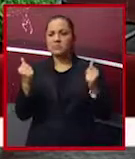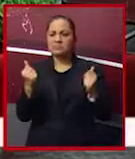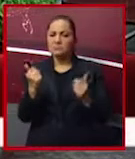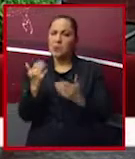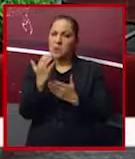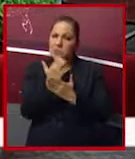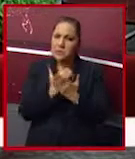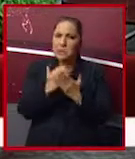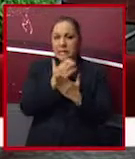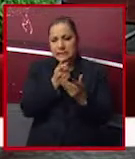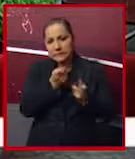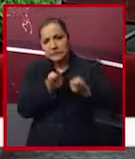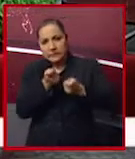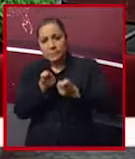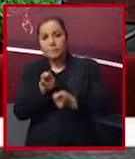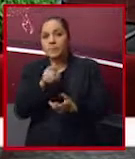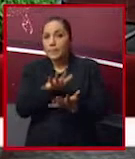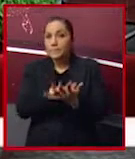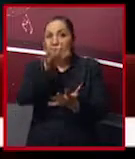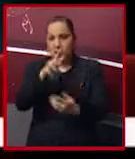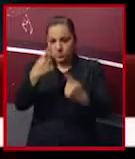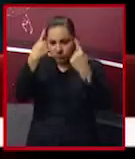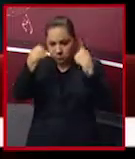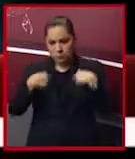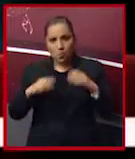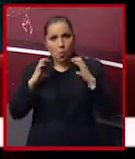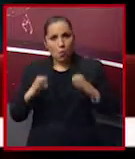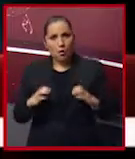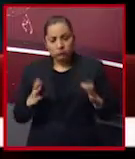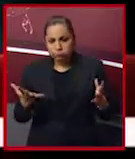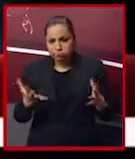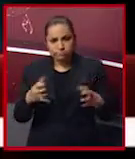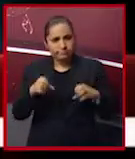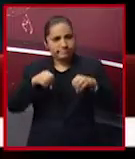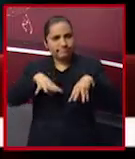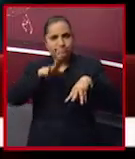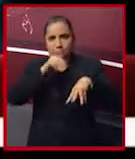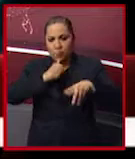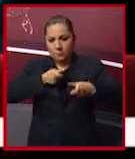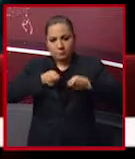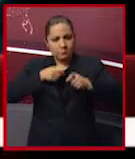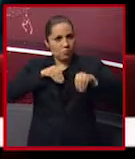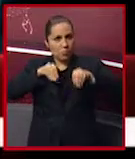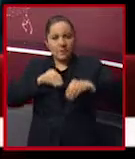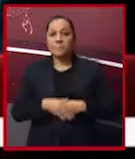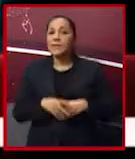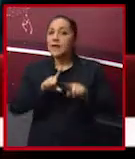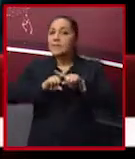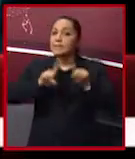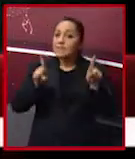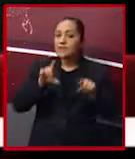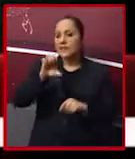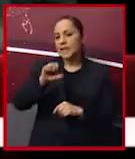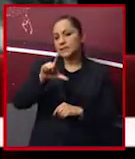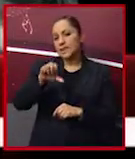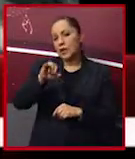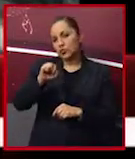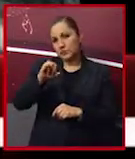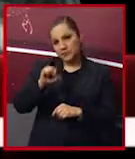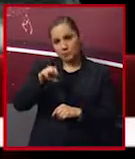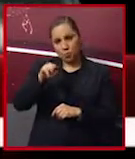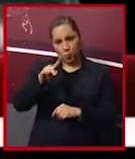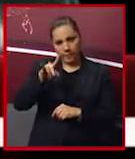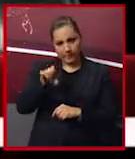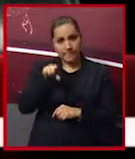producir parálisis casi total. A diferencia de la esclerosis múltiple, enfermedad semejante, puede darse